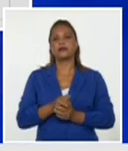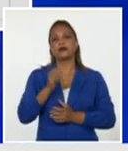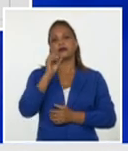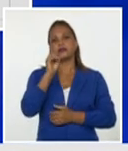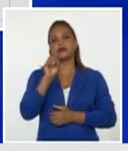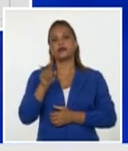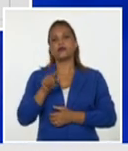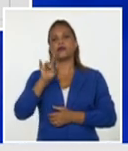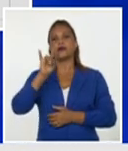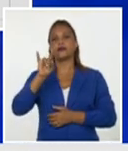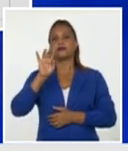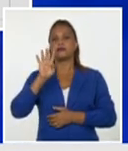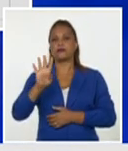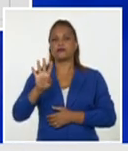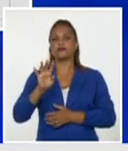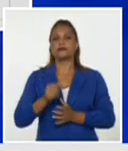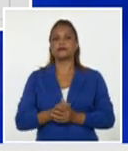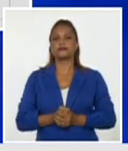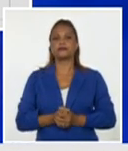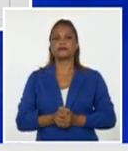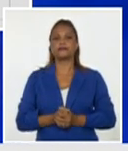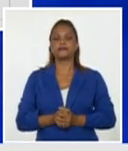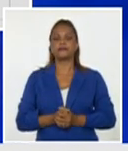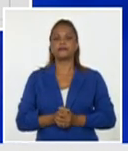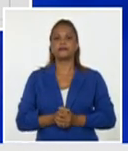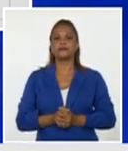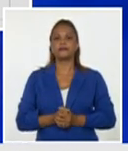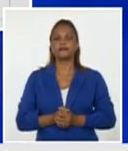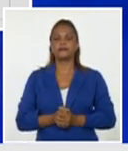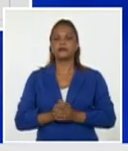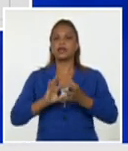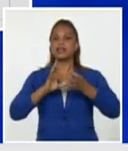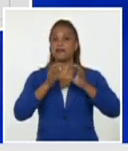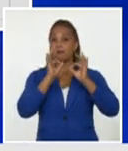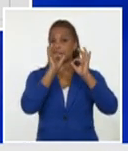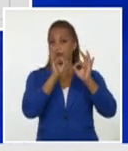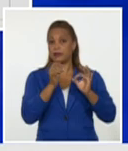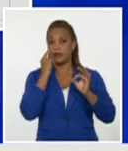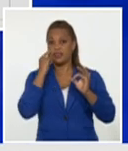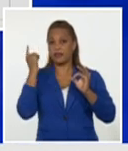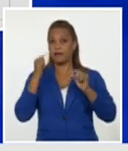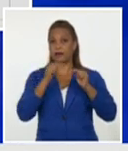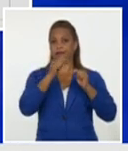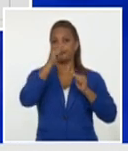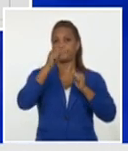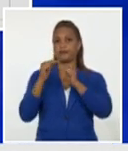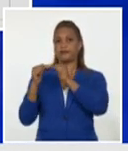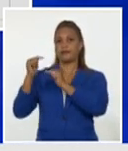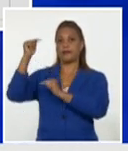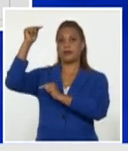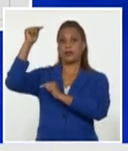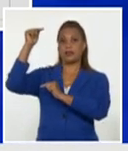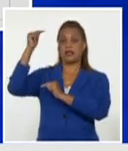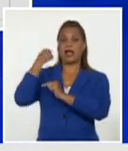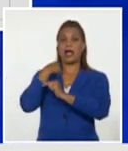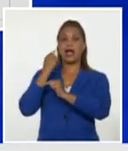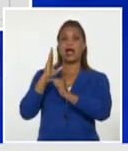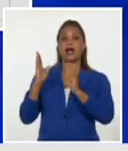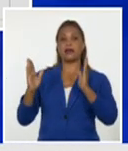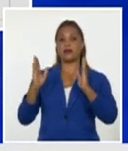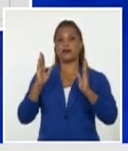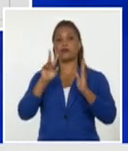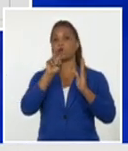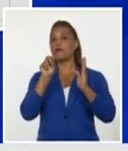0,94. Y de esta forma, como se puede ver aquí en este gráfico, en todo el año 2020, para que nos